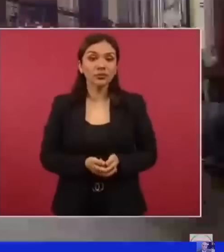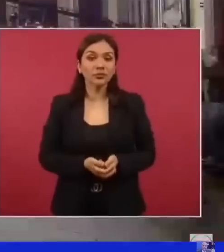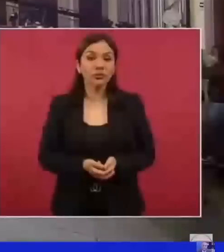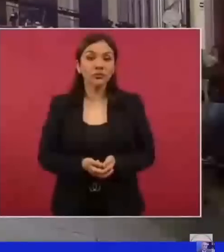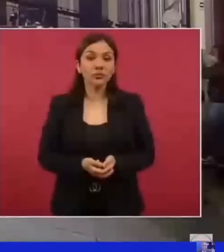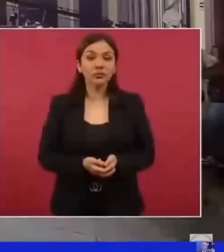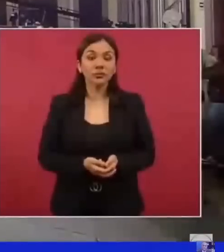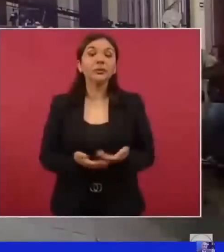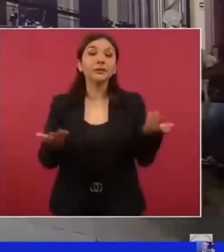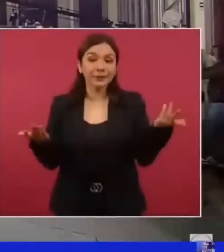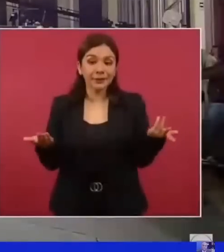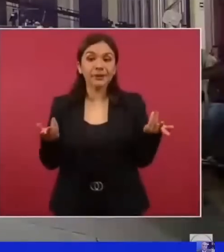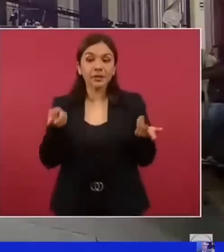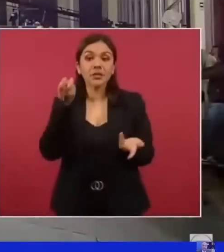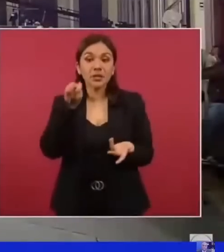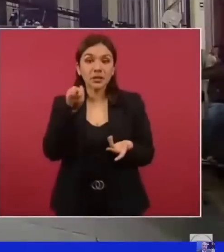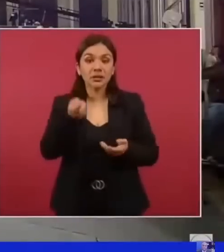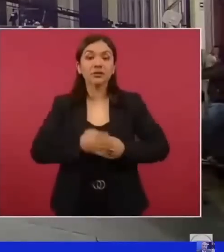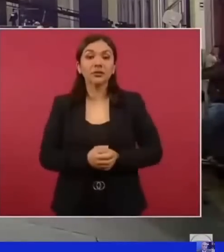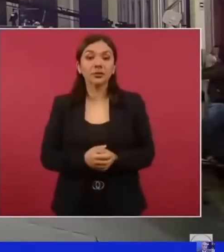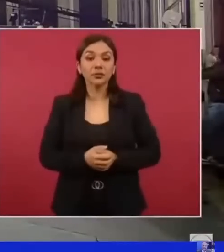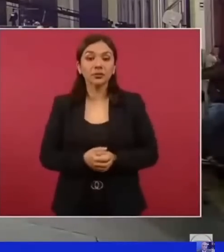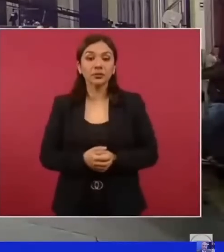Entonces, sí,